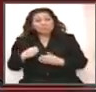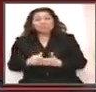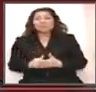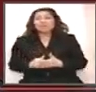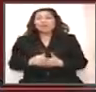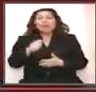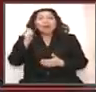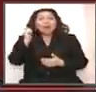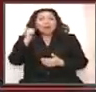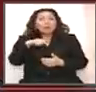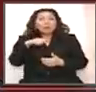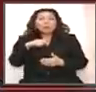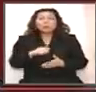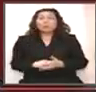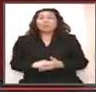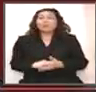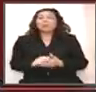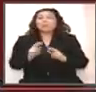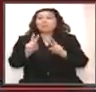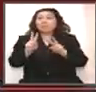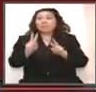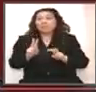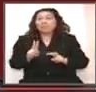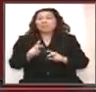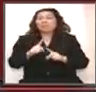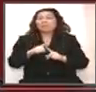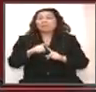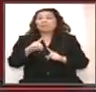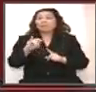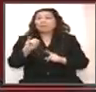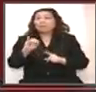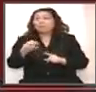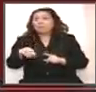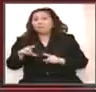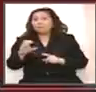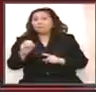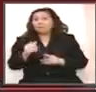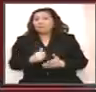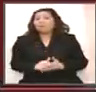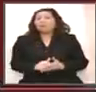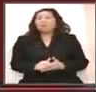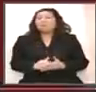del Agustino y de Villa María del Triunfo, que se implementarán